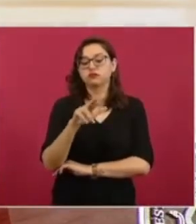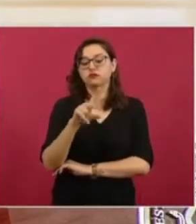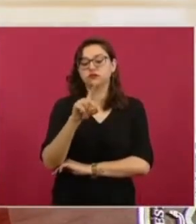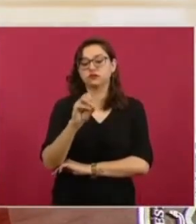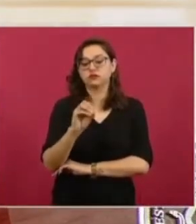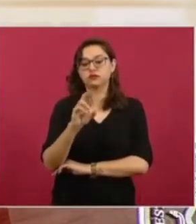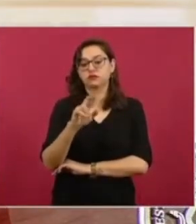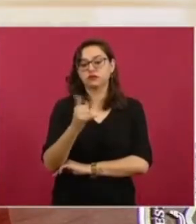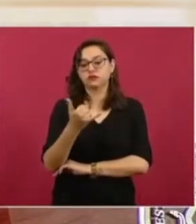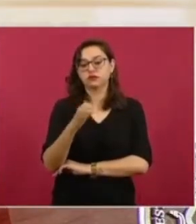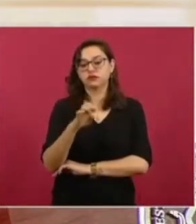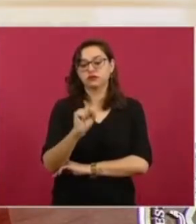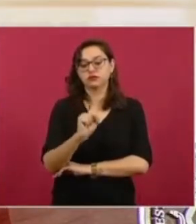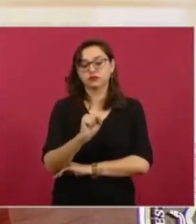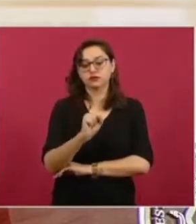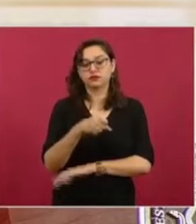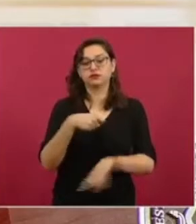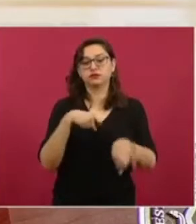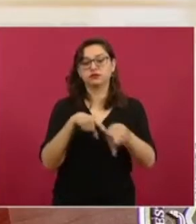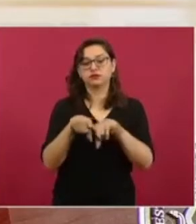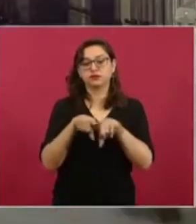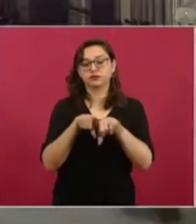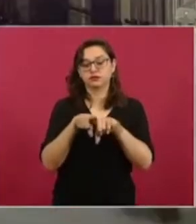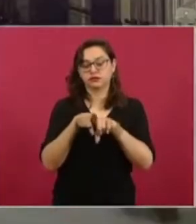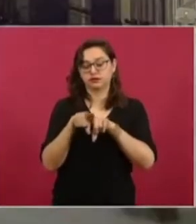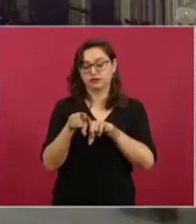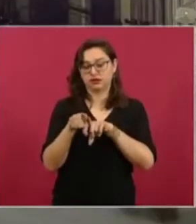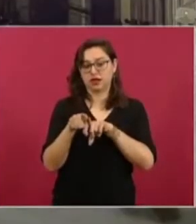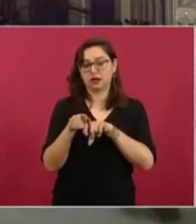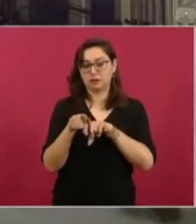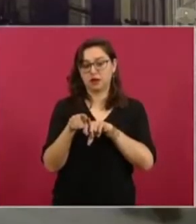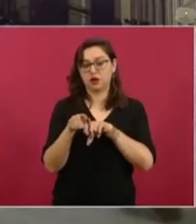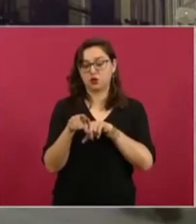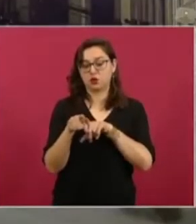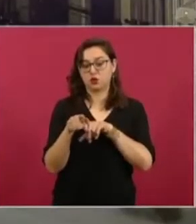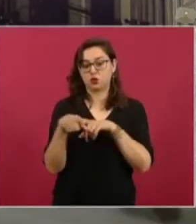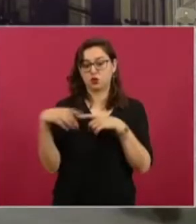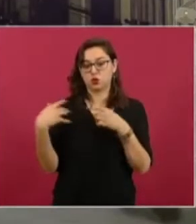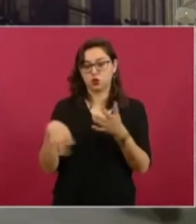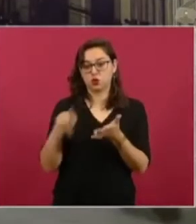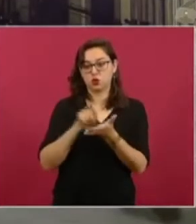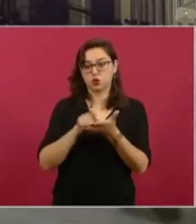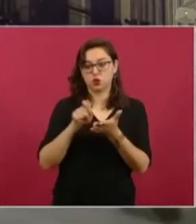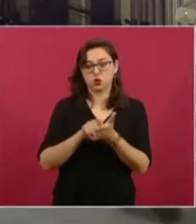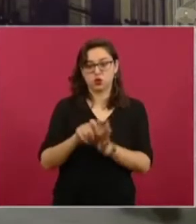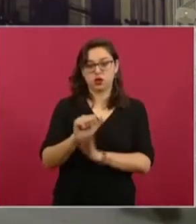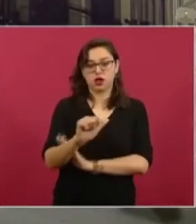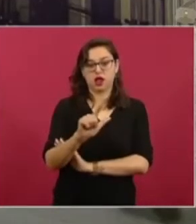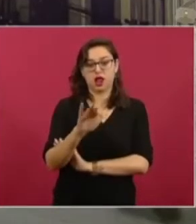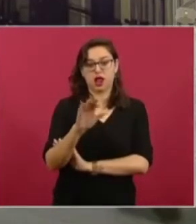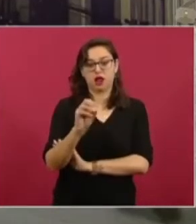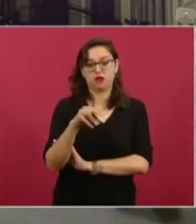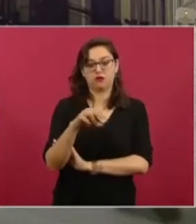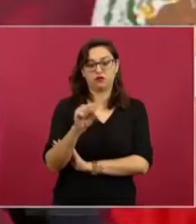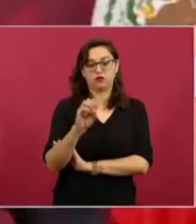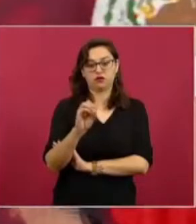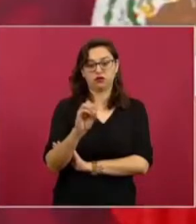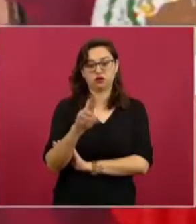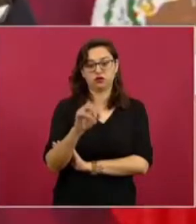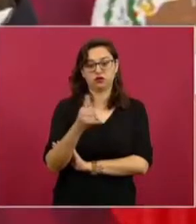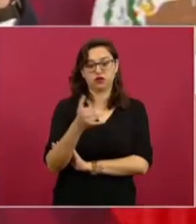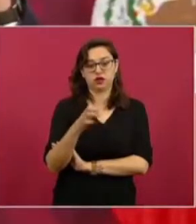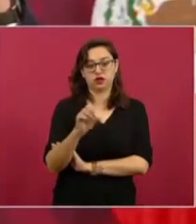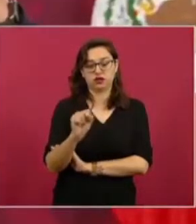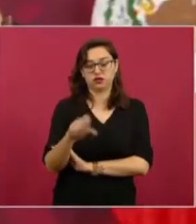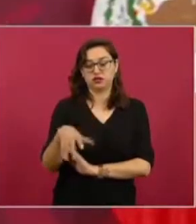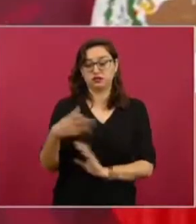un hermano del gran escritor Alfonso Reyes, tenía una gran extensión